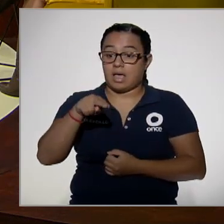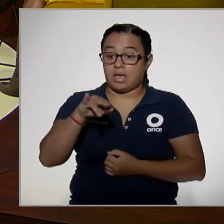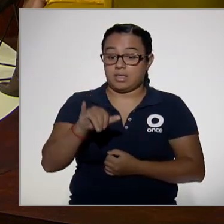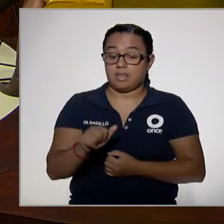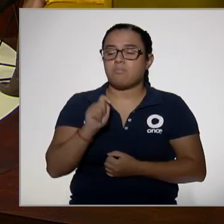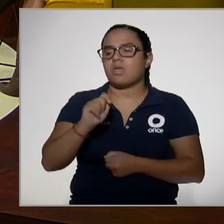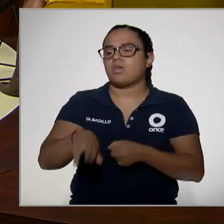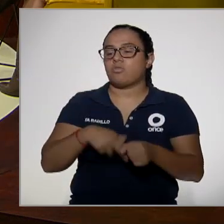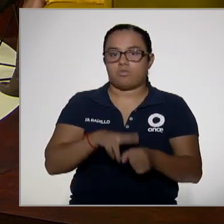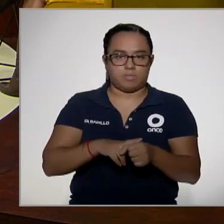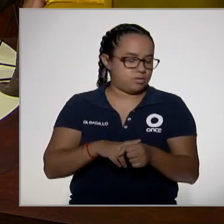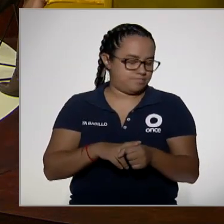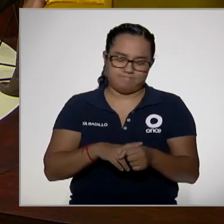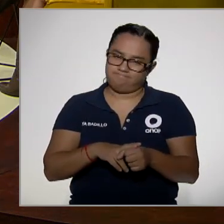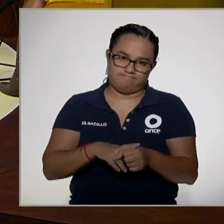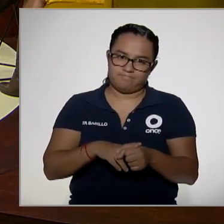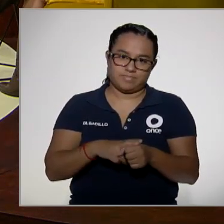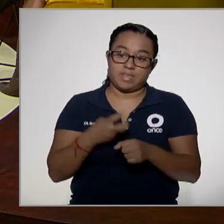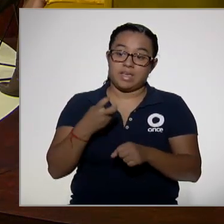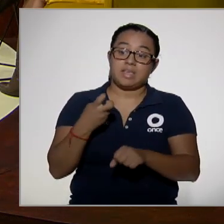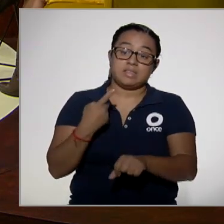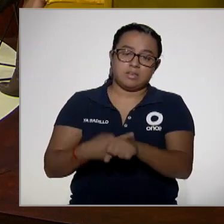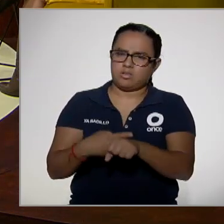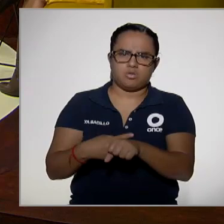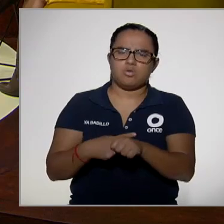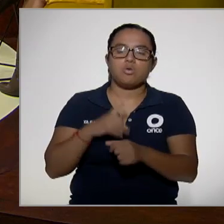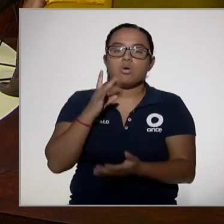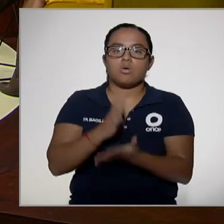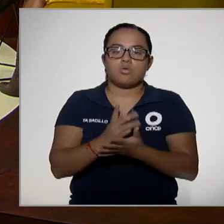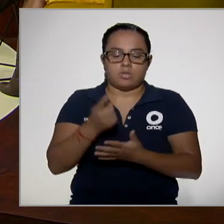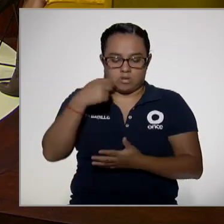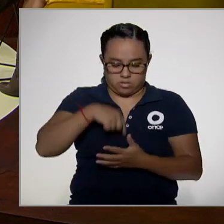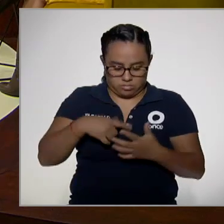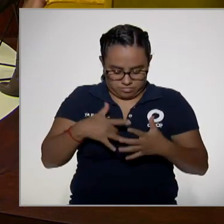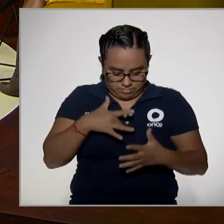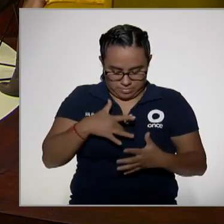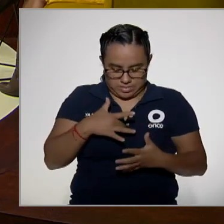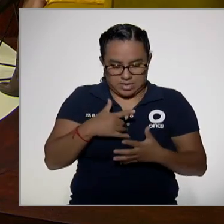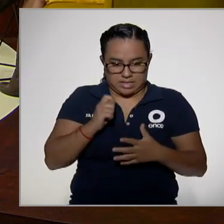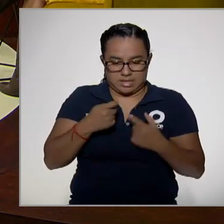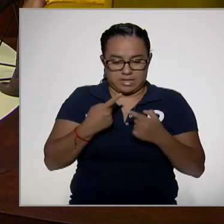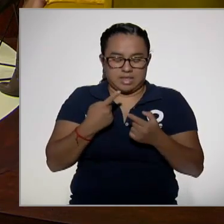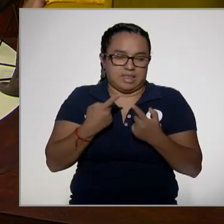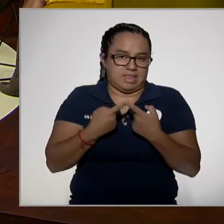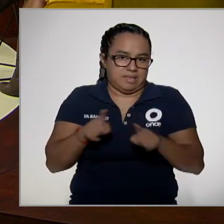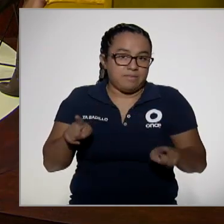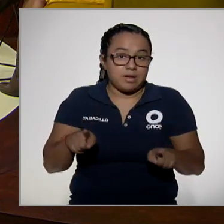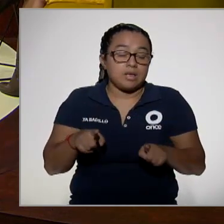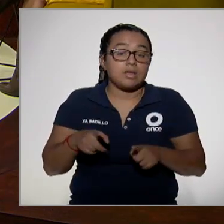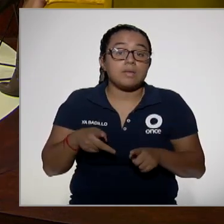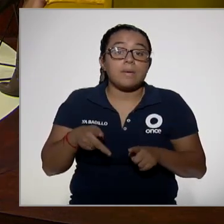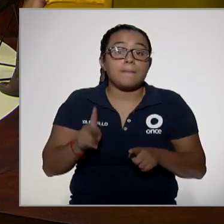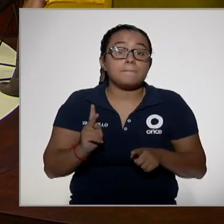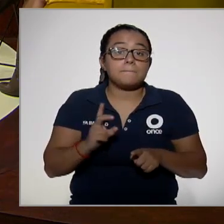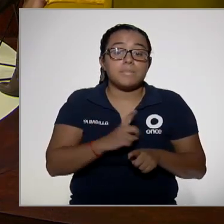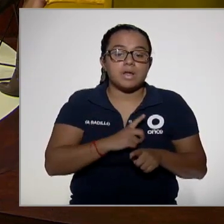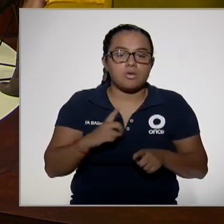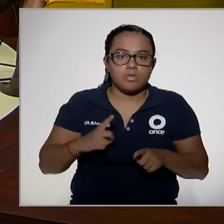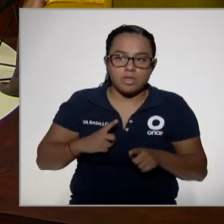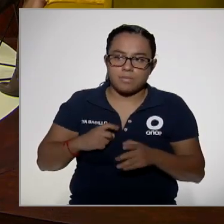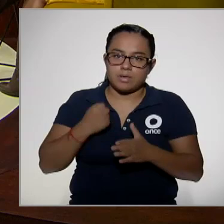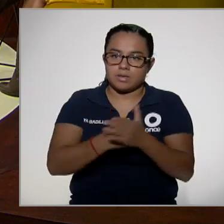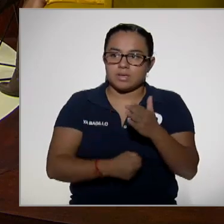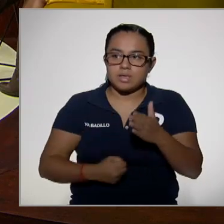algo normal no es y que tampoco es una enfermedad sino que es un espectro muy amplio y vuelvo a insistir en que hay que insistir